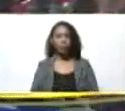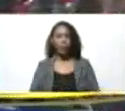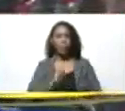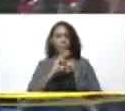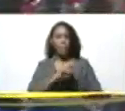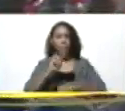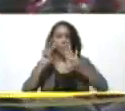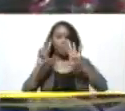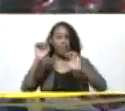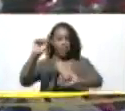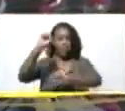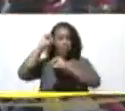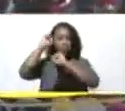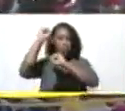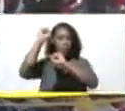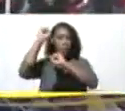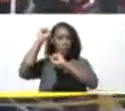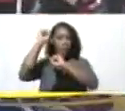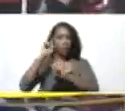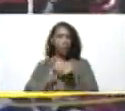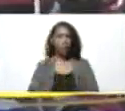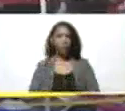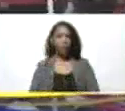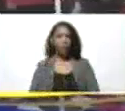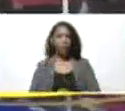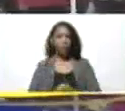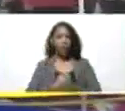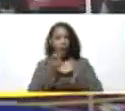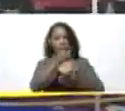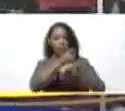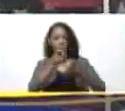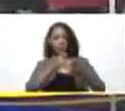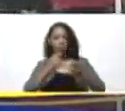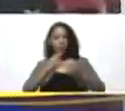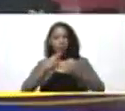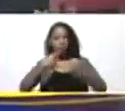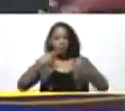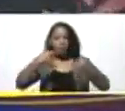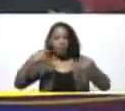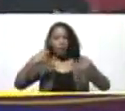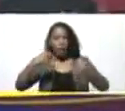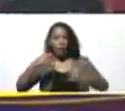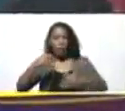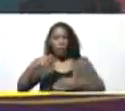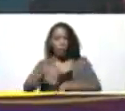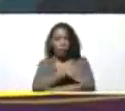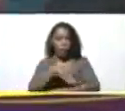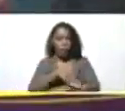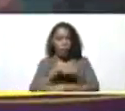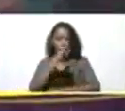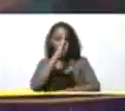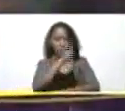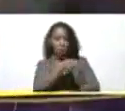27 victorias al hilo por la calle del medio,